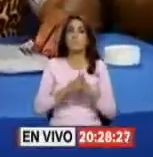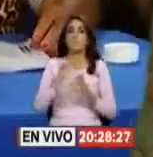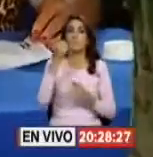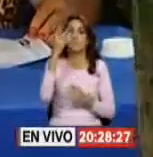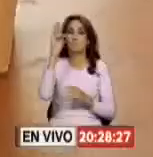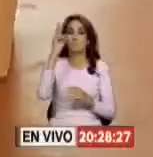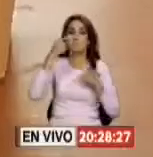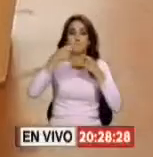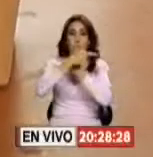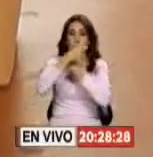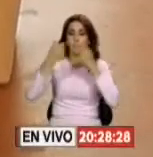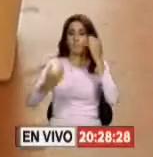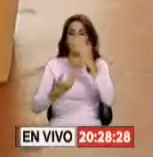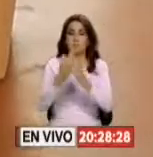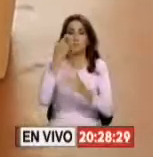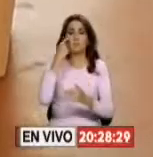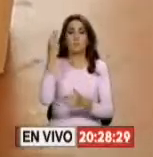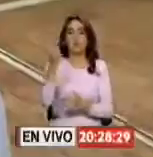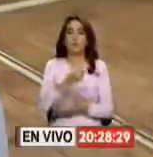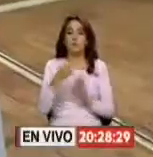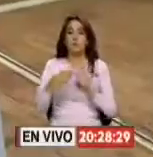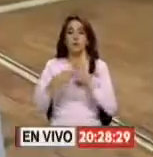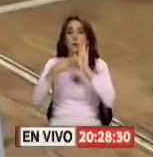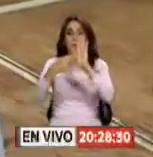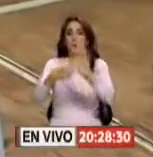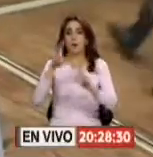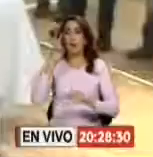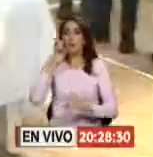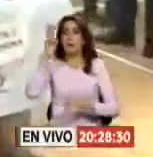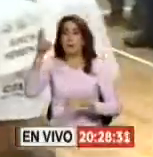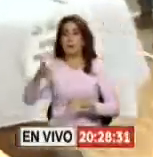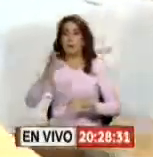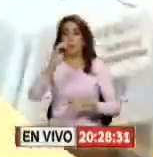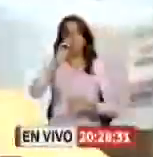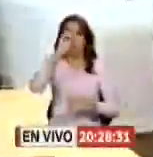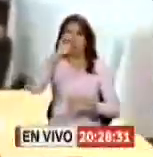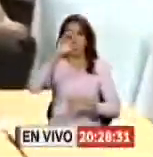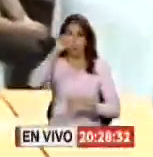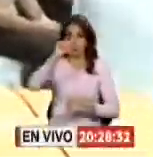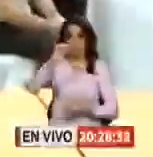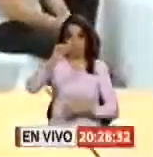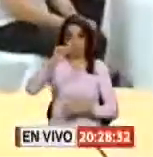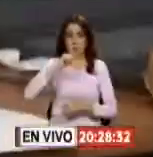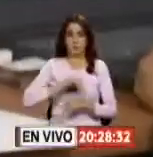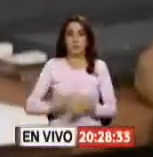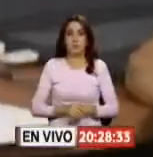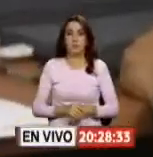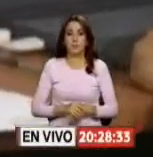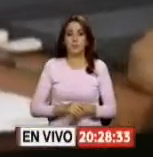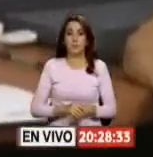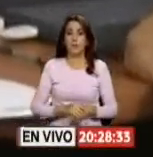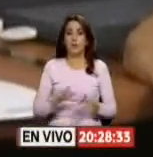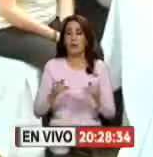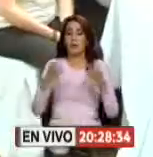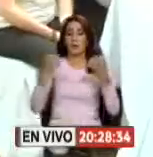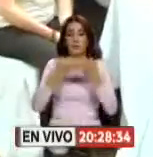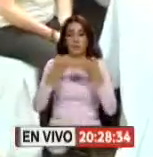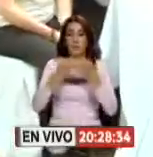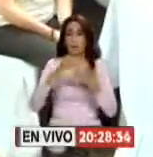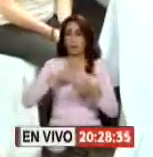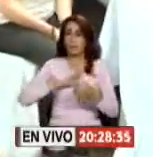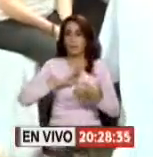realizará un nuevo simulacro electoral con la presencia de observadores de la Organización de Estados Americanos con un equipo